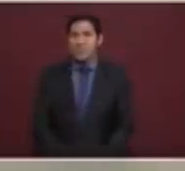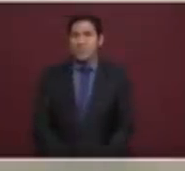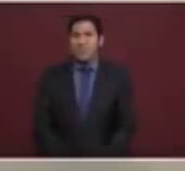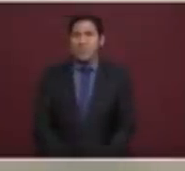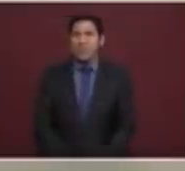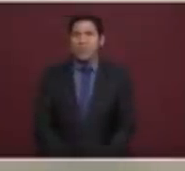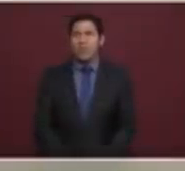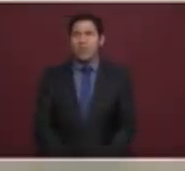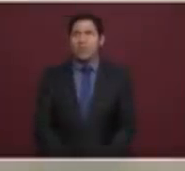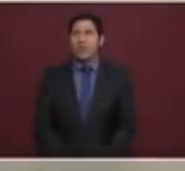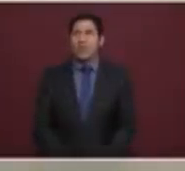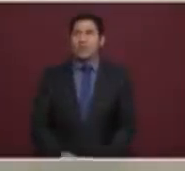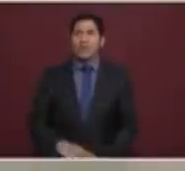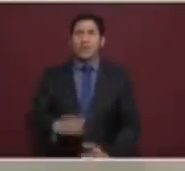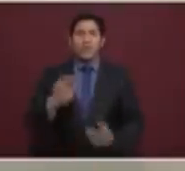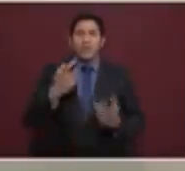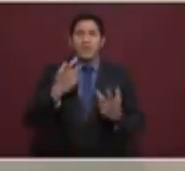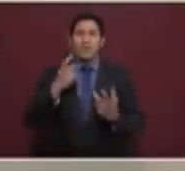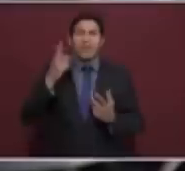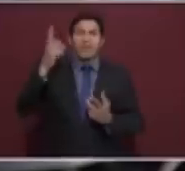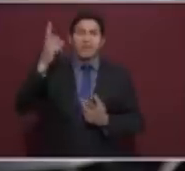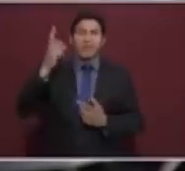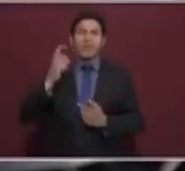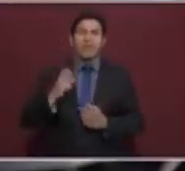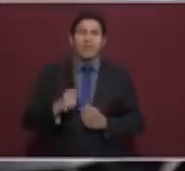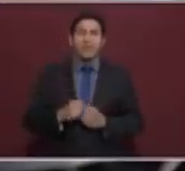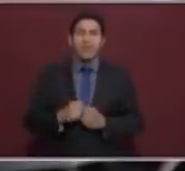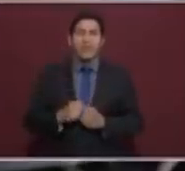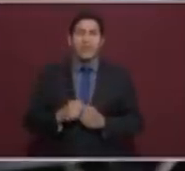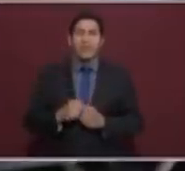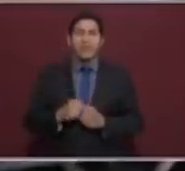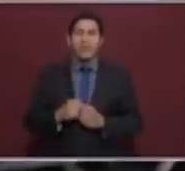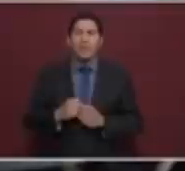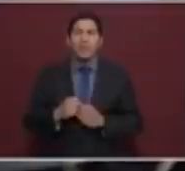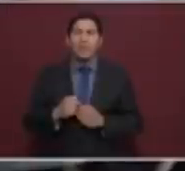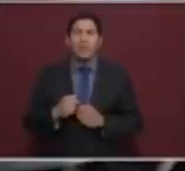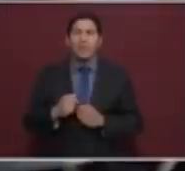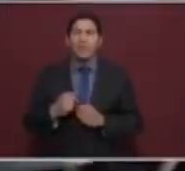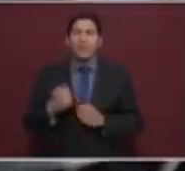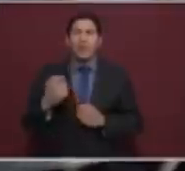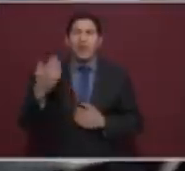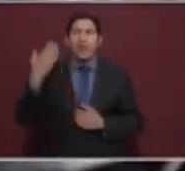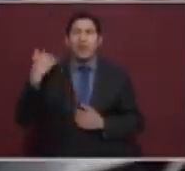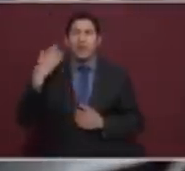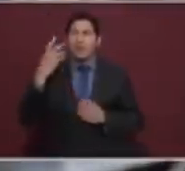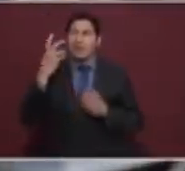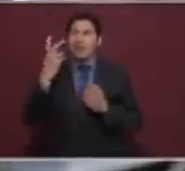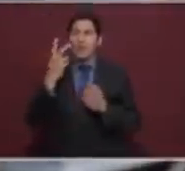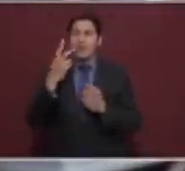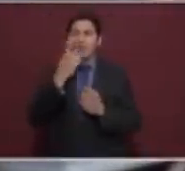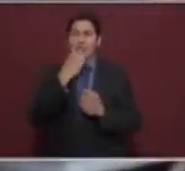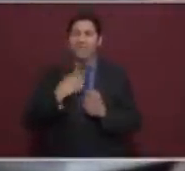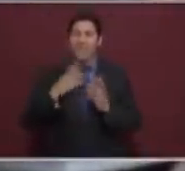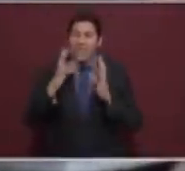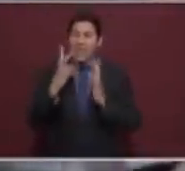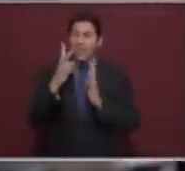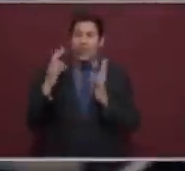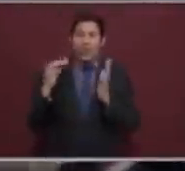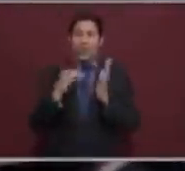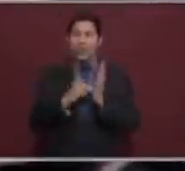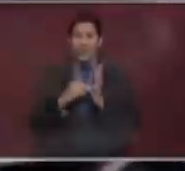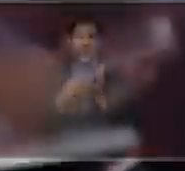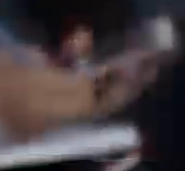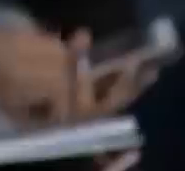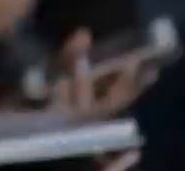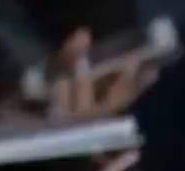dos mil elementos aquí en tijuana se despliegan ese día que hubo 21 homicidios se despliegan más de 2.000 elementos si estos se van a quedar con la guardia nacional